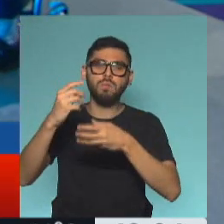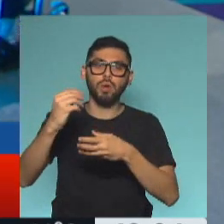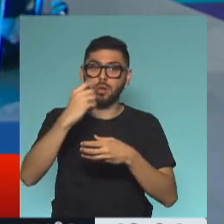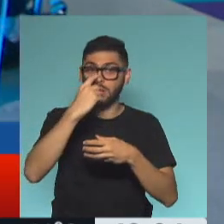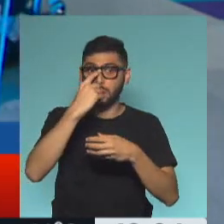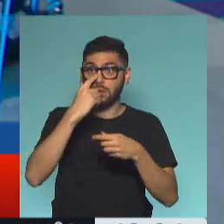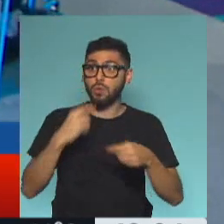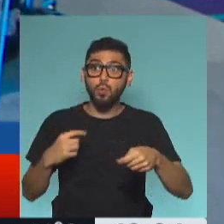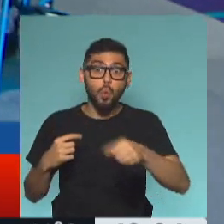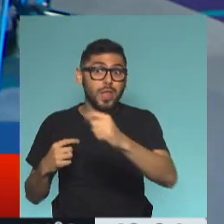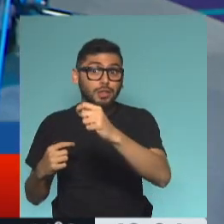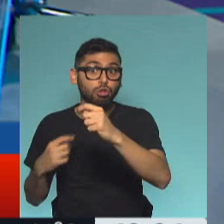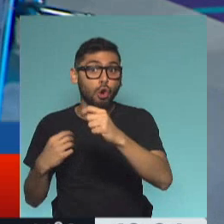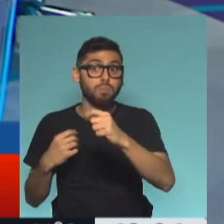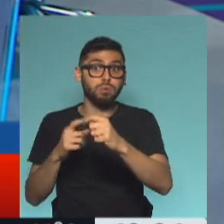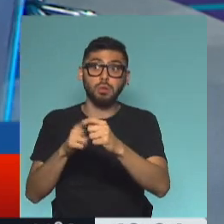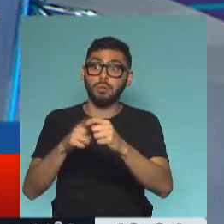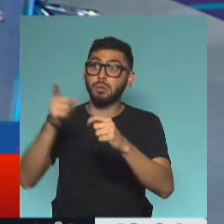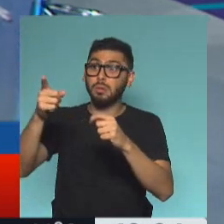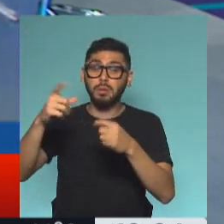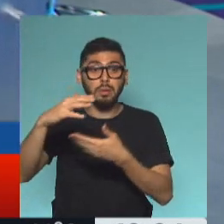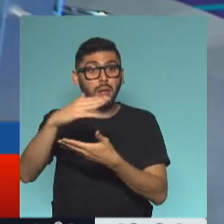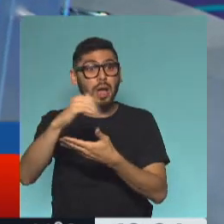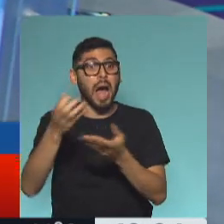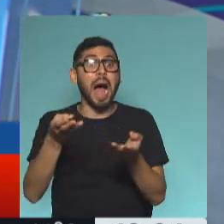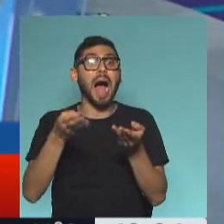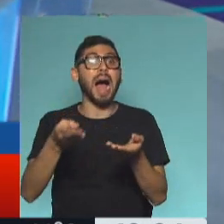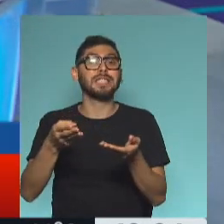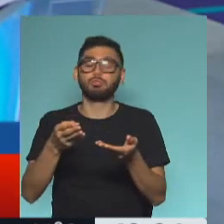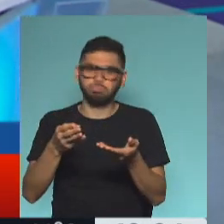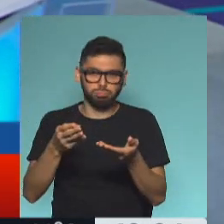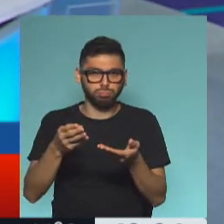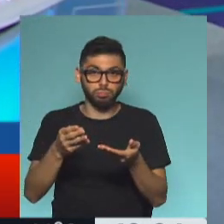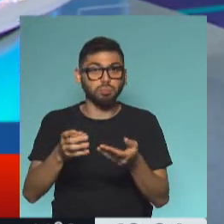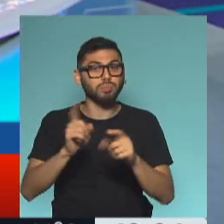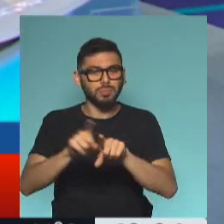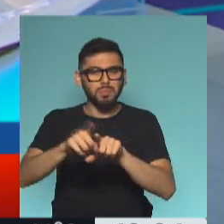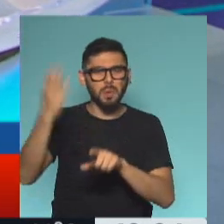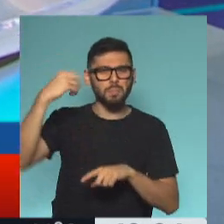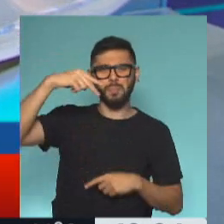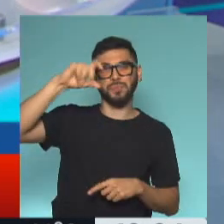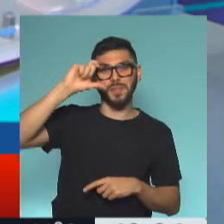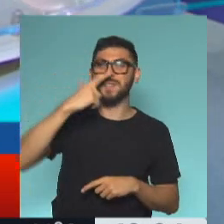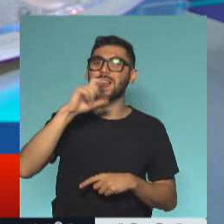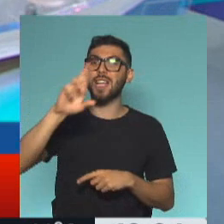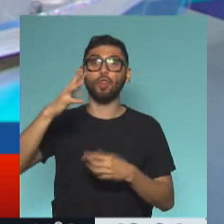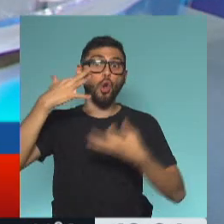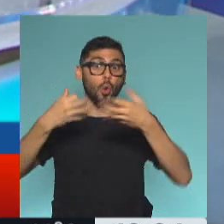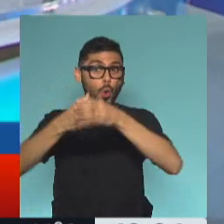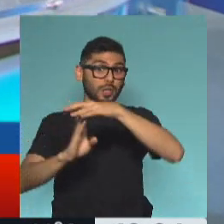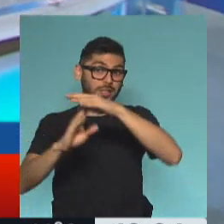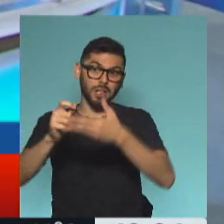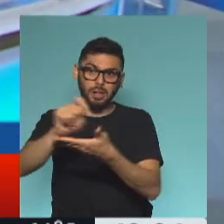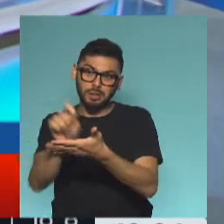van porque no han tenido, ni siquiera han pedido asesoramiento. Claro, en el mismo fallo que nos leyó en su momento Néstor Espósito, estaba muy claro